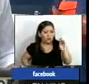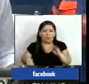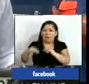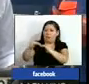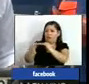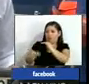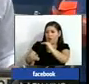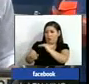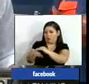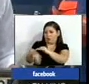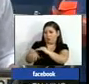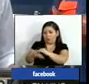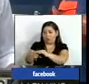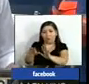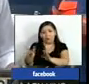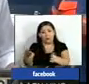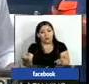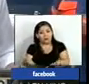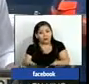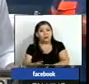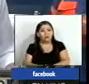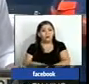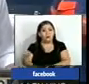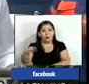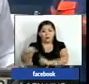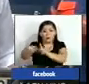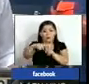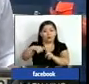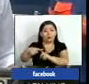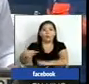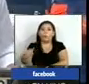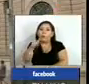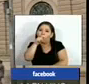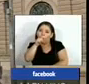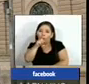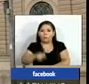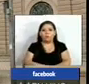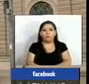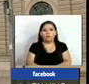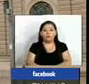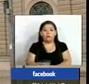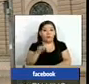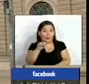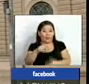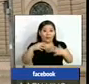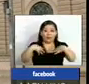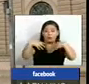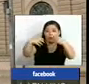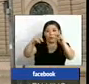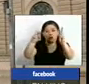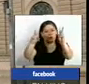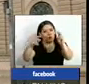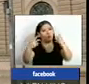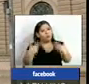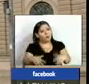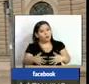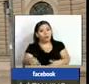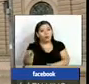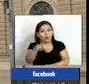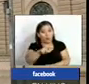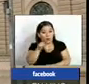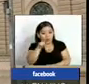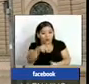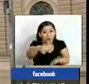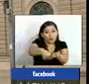inferiores a lo que se hacen en cementerios privados por las inhumaciones. El tema sanitario es apremiante en uno de